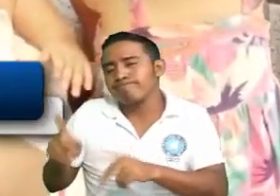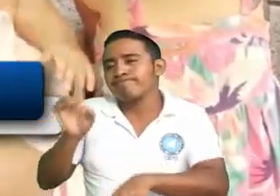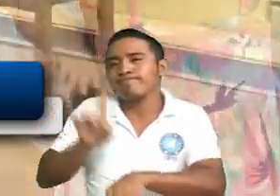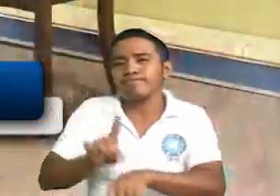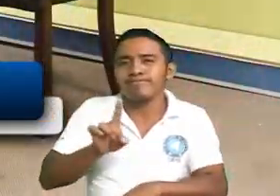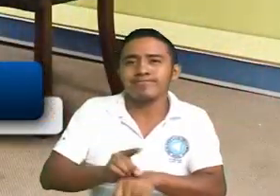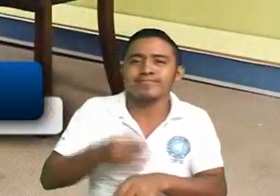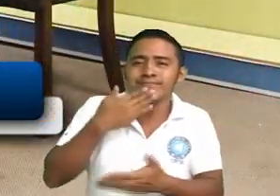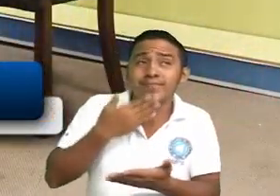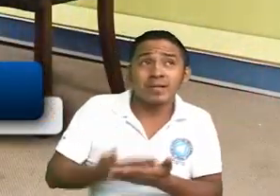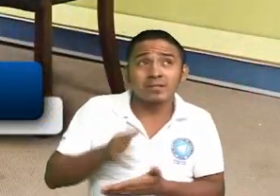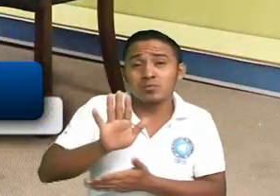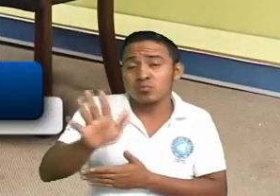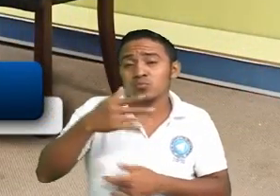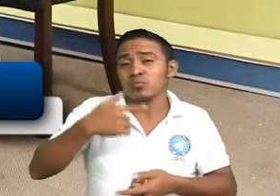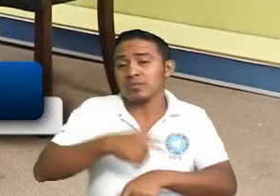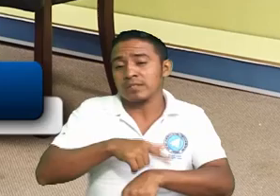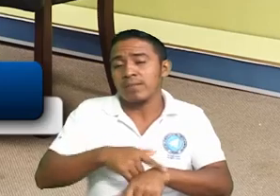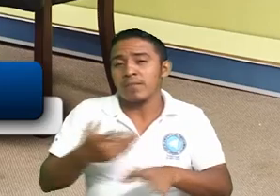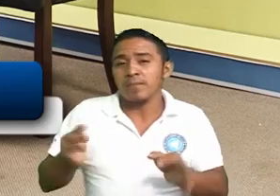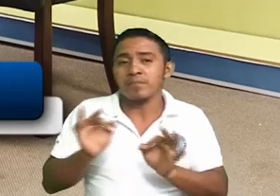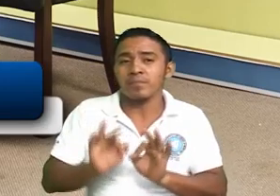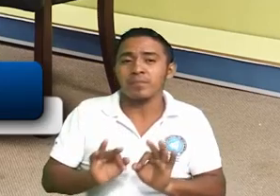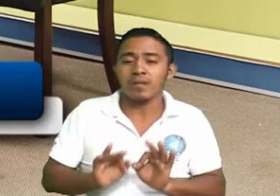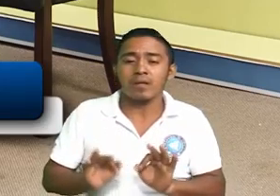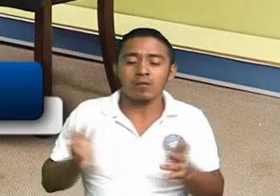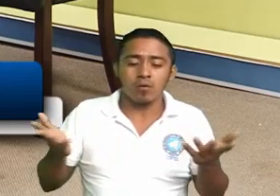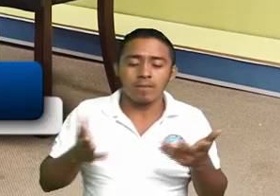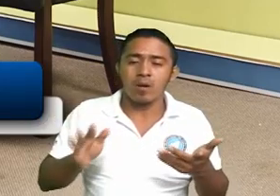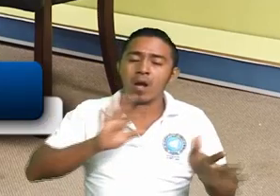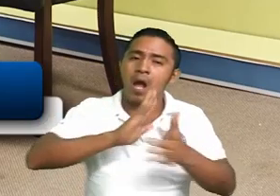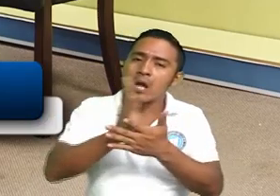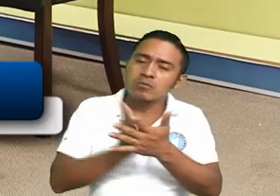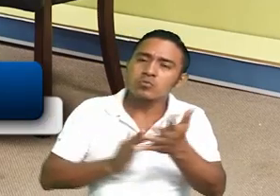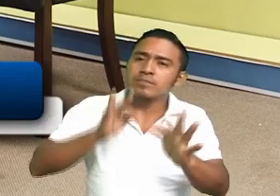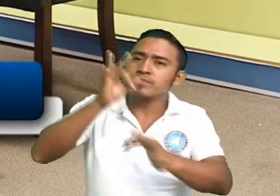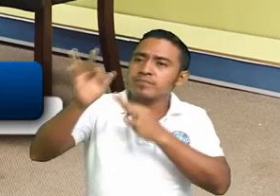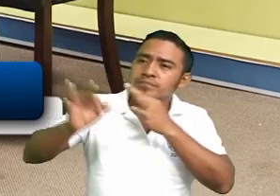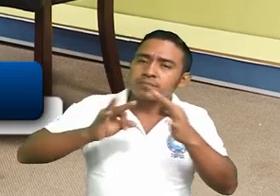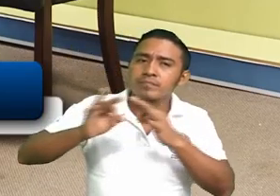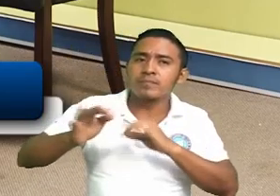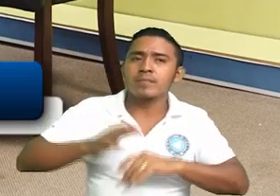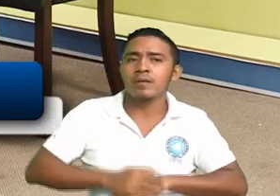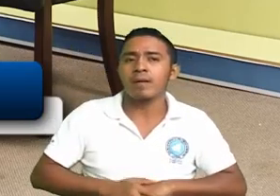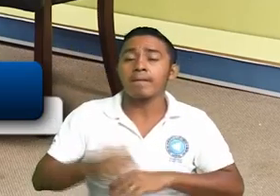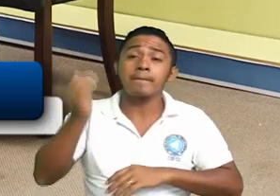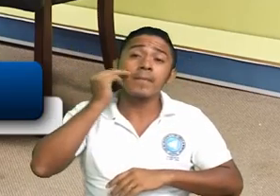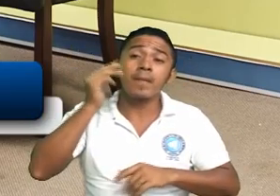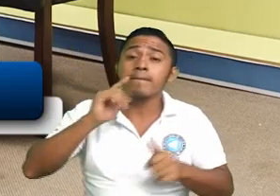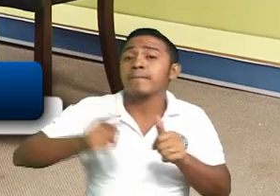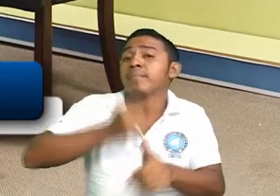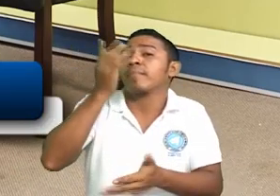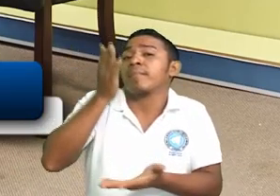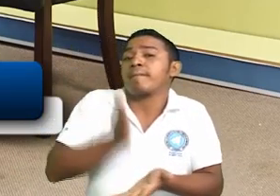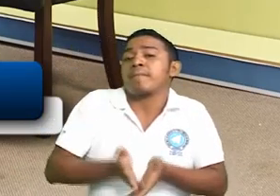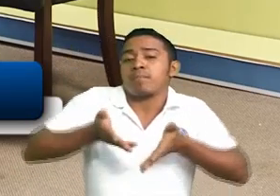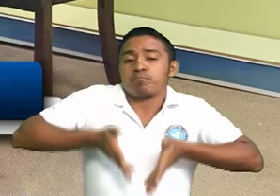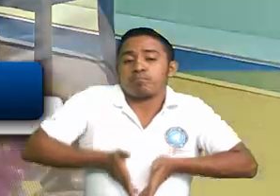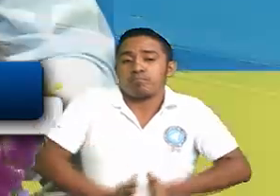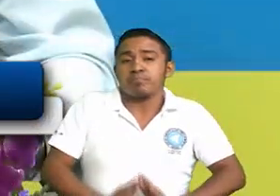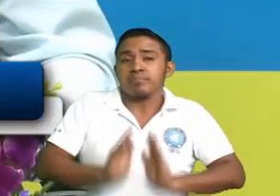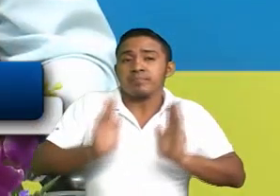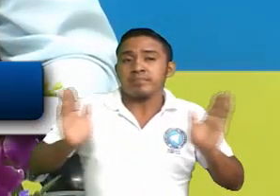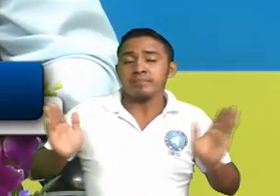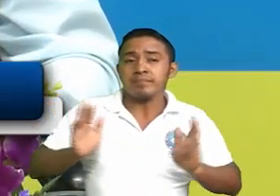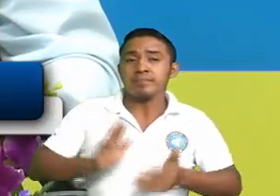vida, que es donde más aplicamos nosotros los pediatras vacunas. Para la inmunización de este niño y prevenir las infecciones